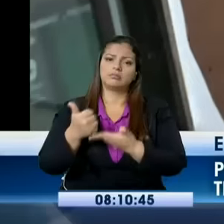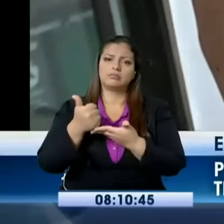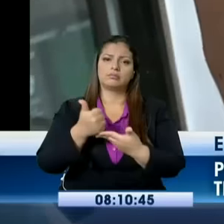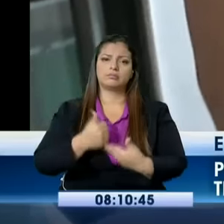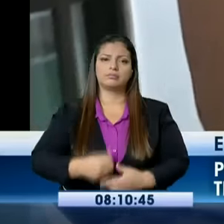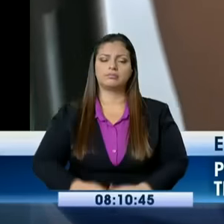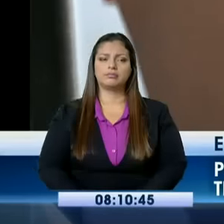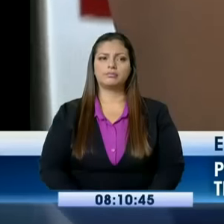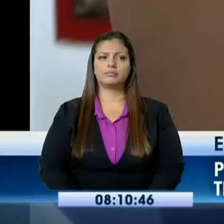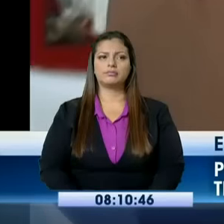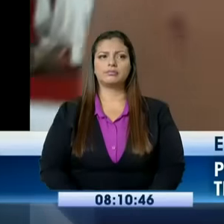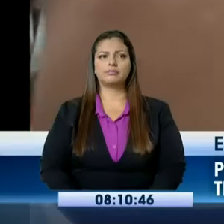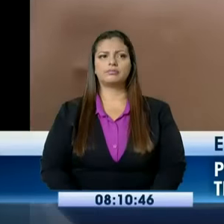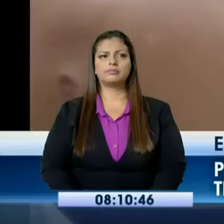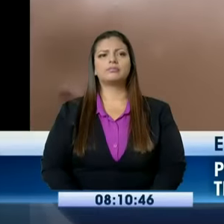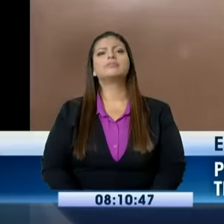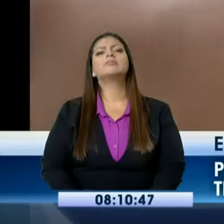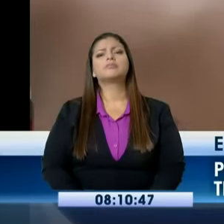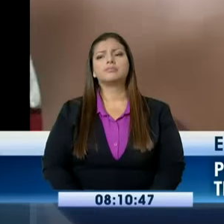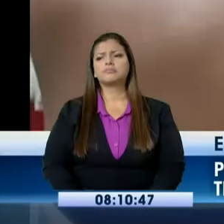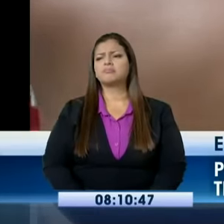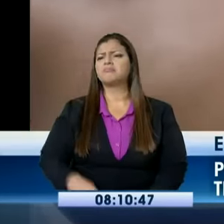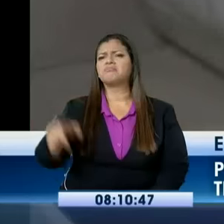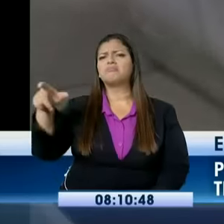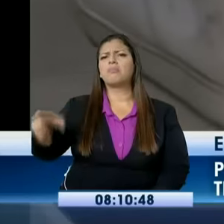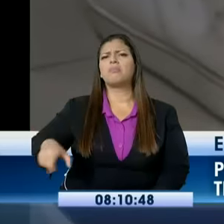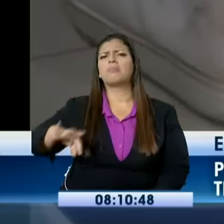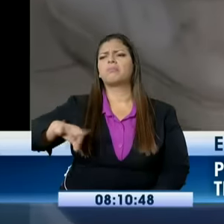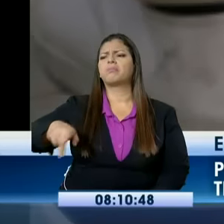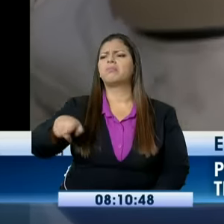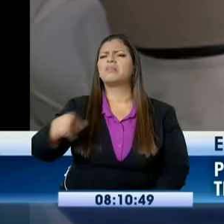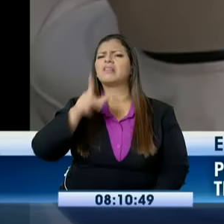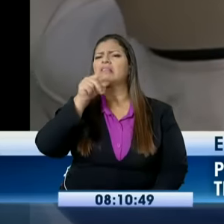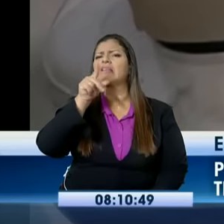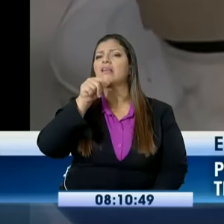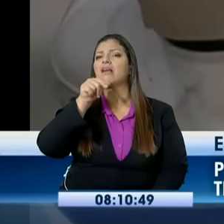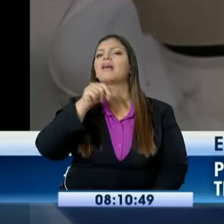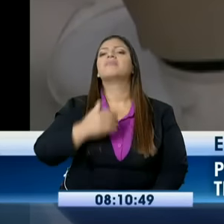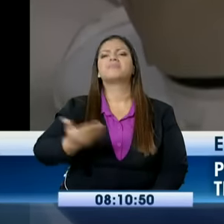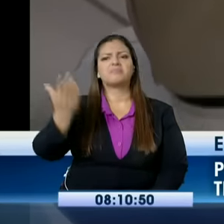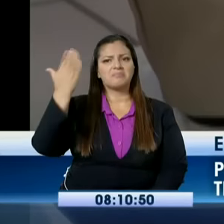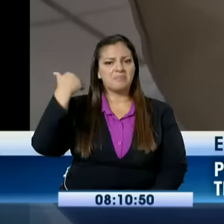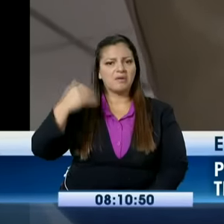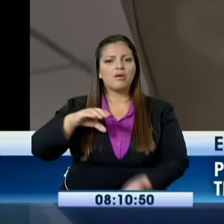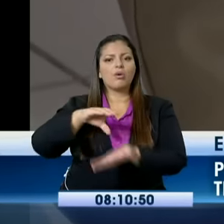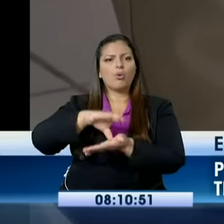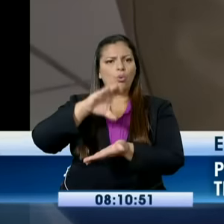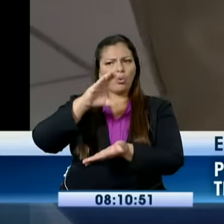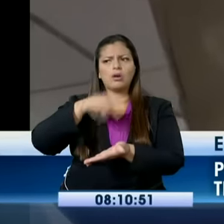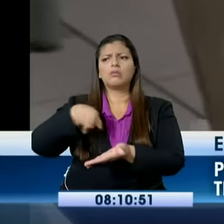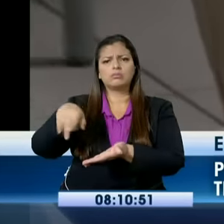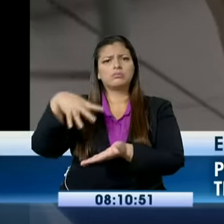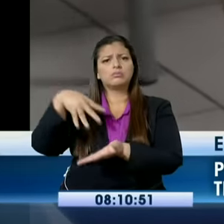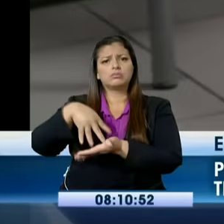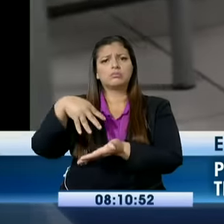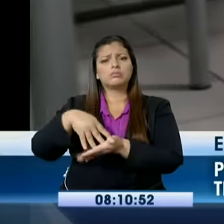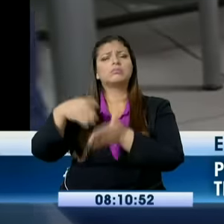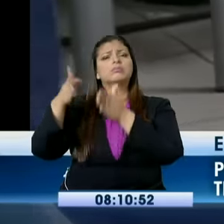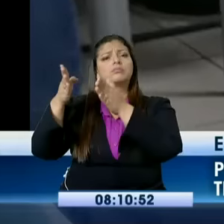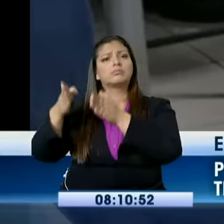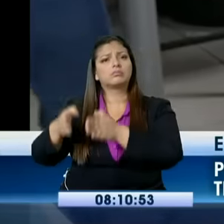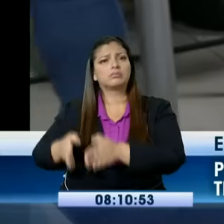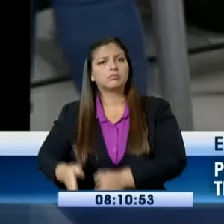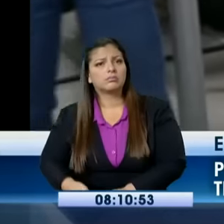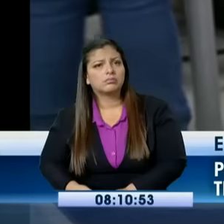el agresor es exalumno del centro educativo y aparentemente actuó en compañía de otro estudiante. Él